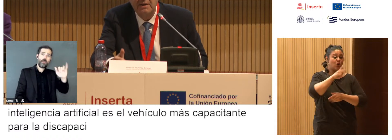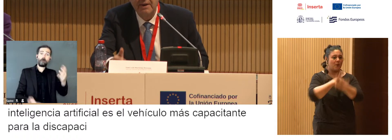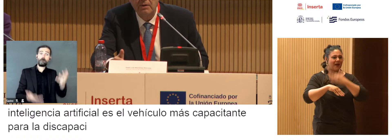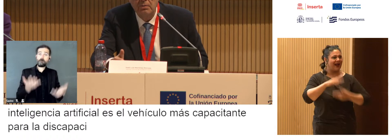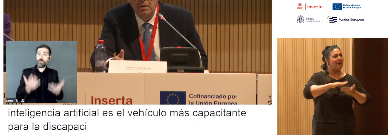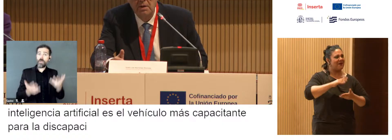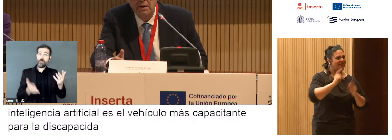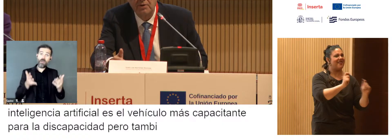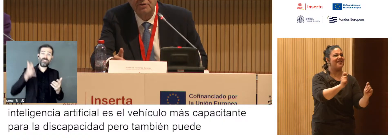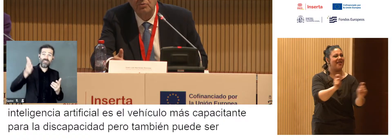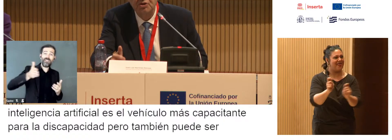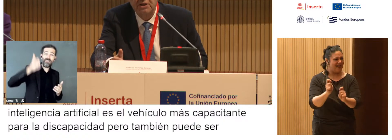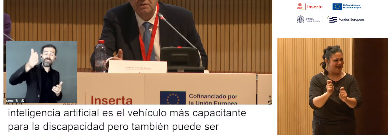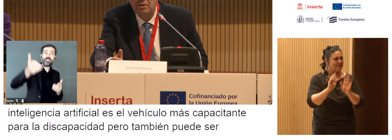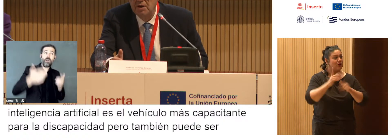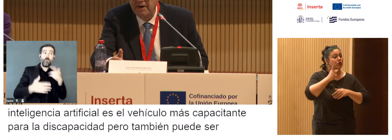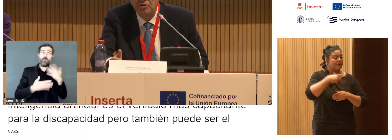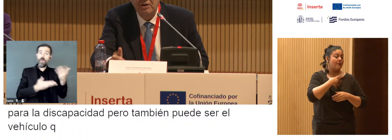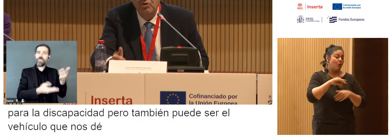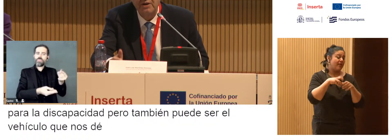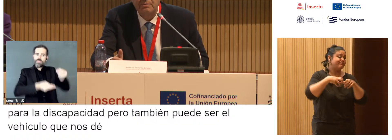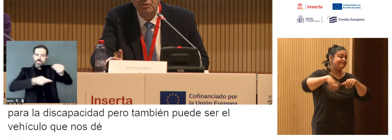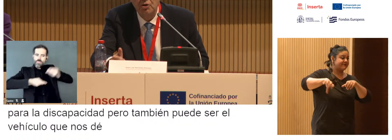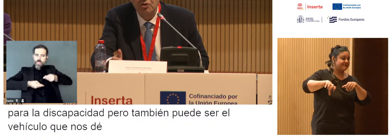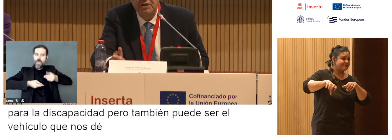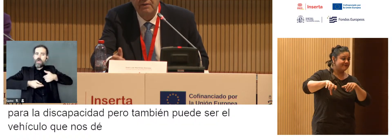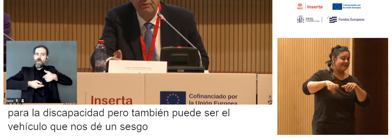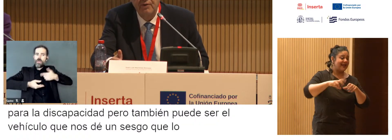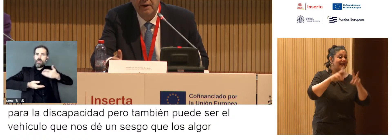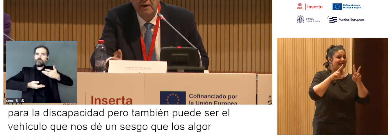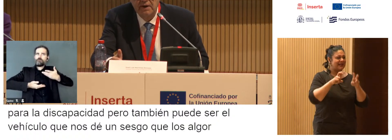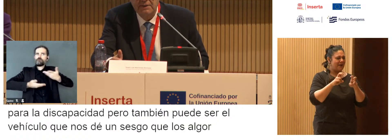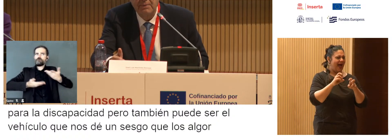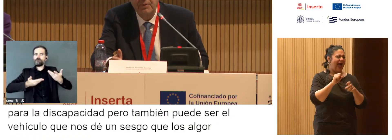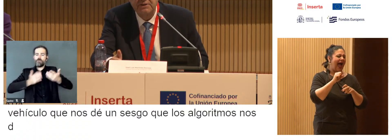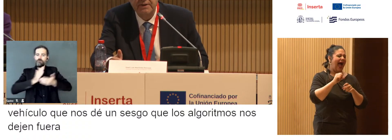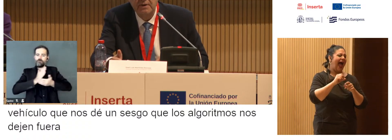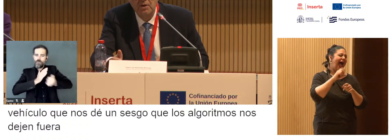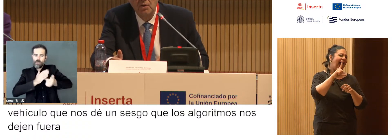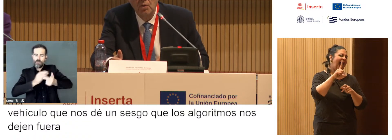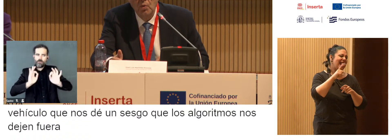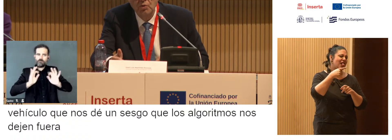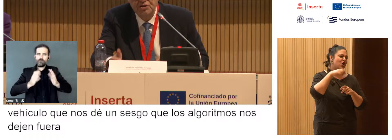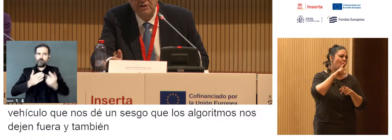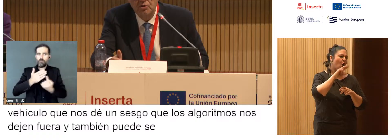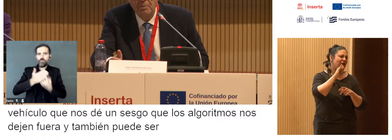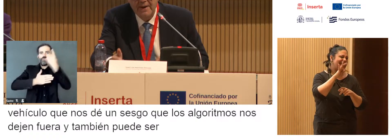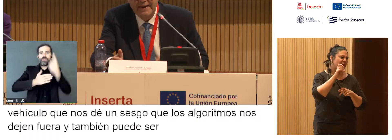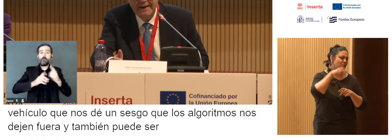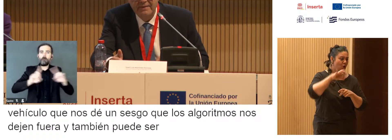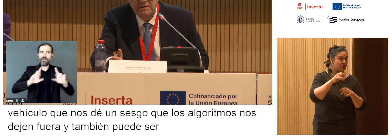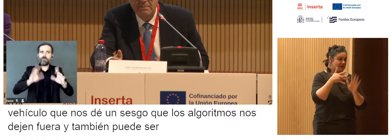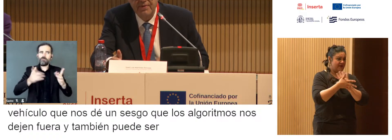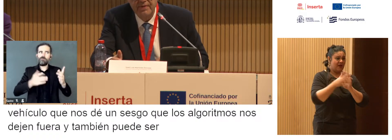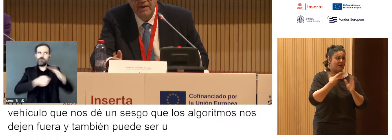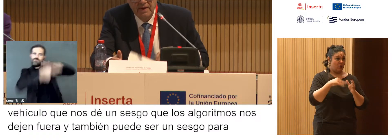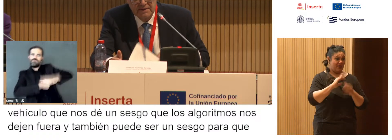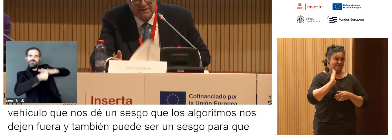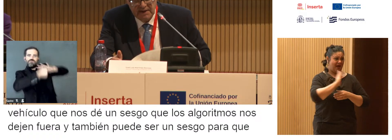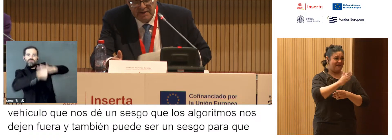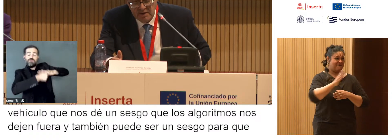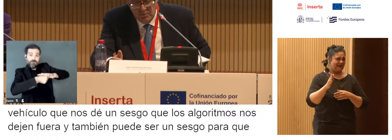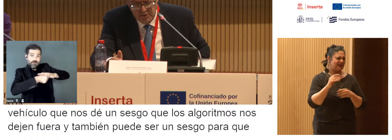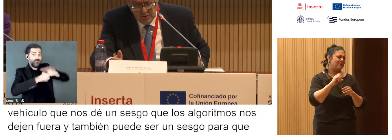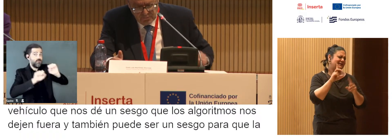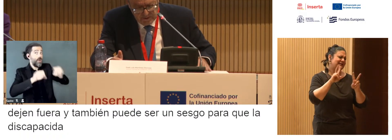puede ser el vehículo que nos dé un sesgo, que los algoritmos nos dejen fuera y también puede ser un sesgo para que la discapacidad